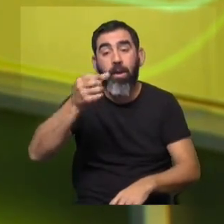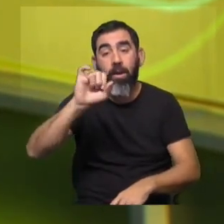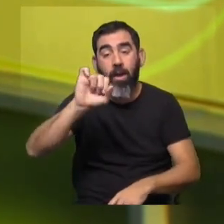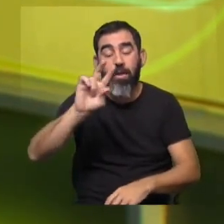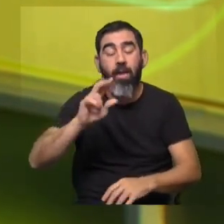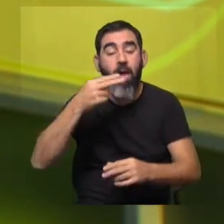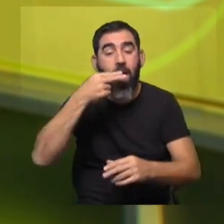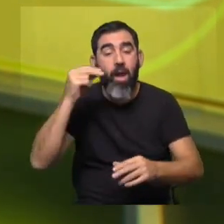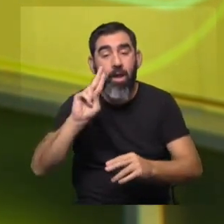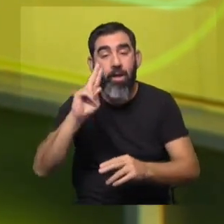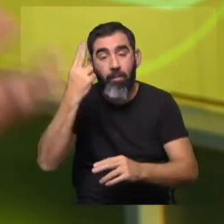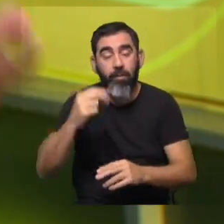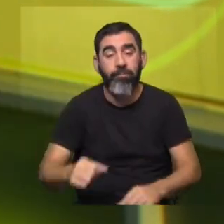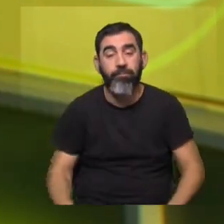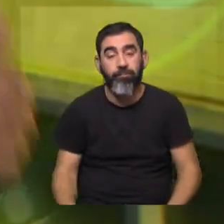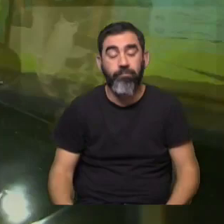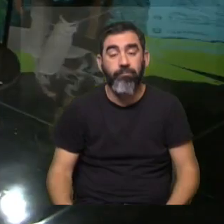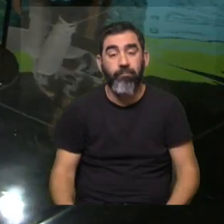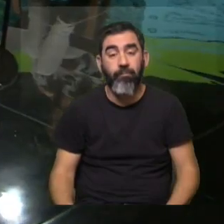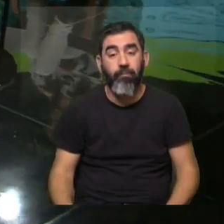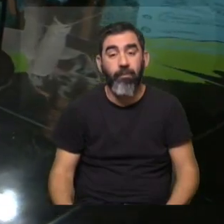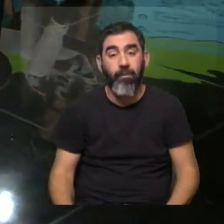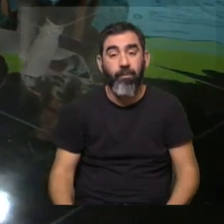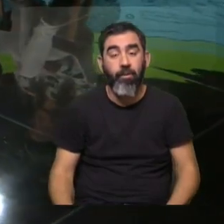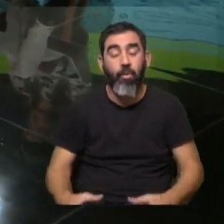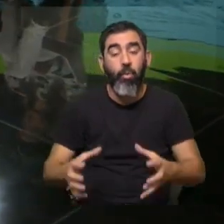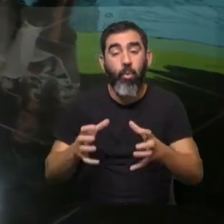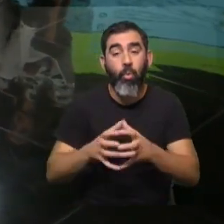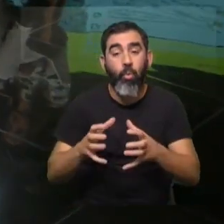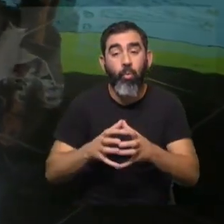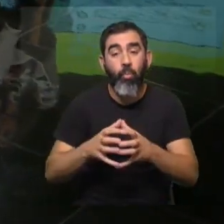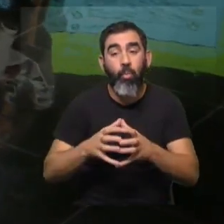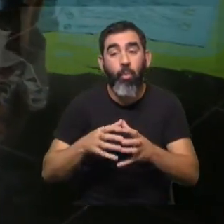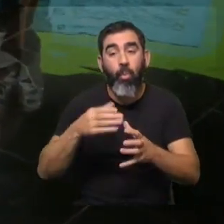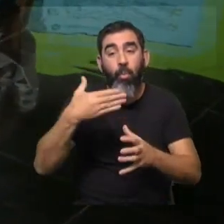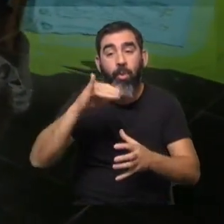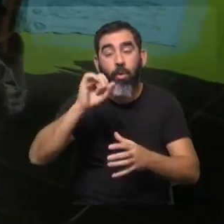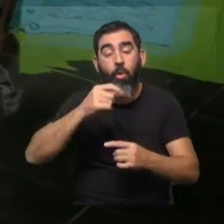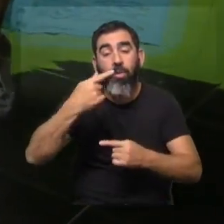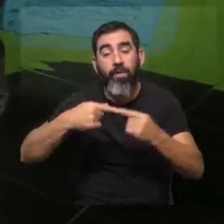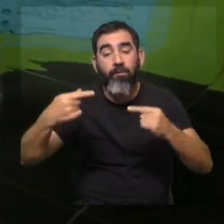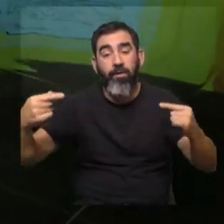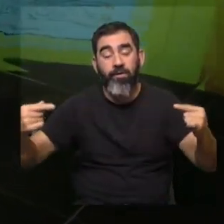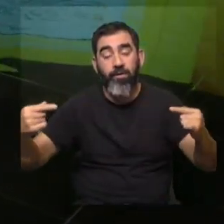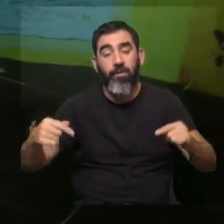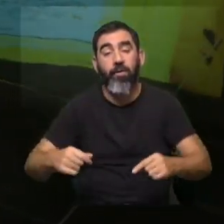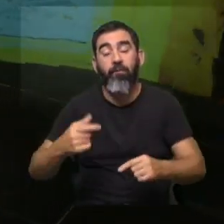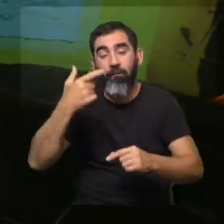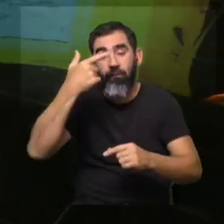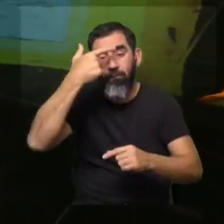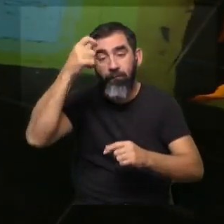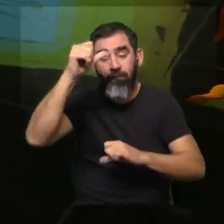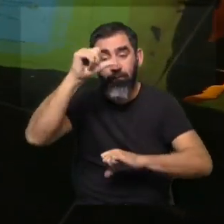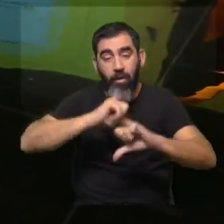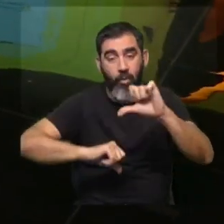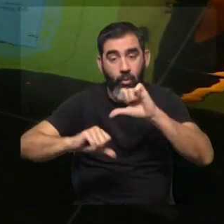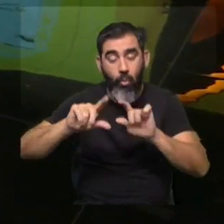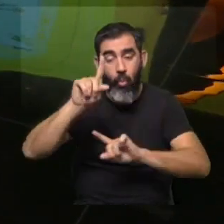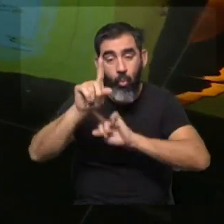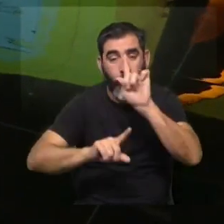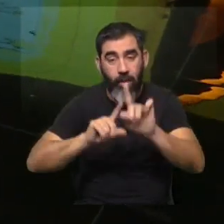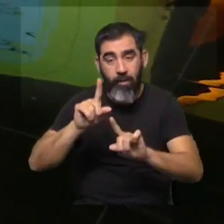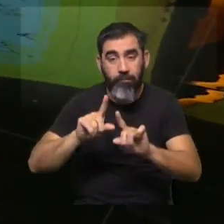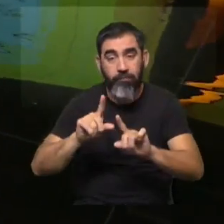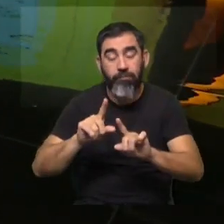Uruguay. Alexandra Cravino, del Grupo de Biodiversidad y Ecología de la Conservación de Facultad de Ciencias, Nadia Bou, del